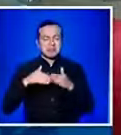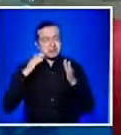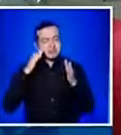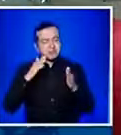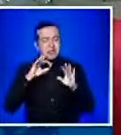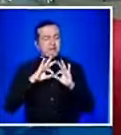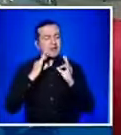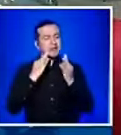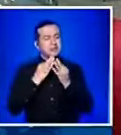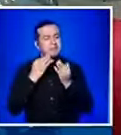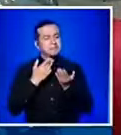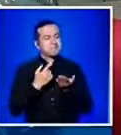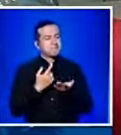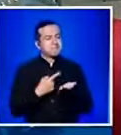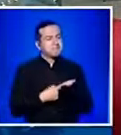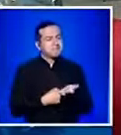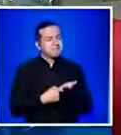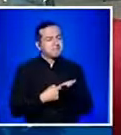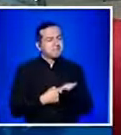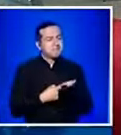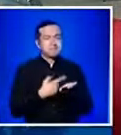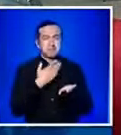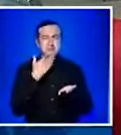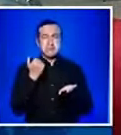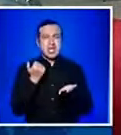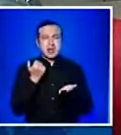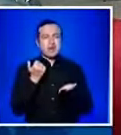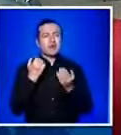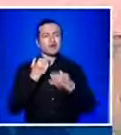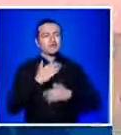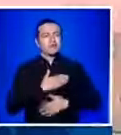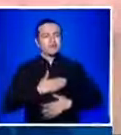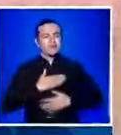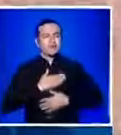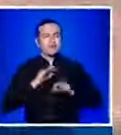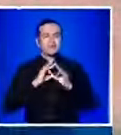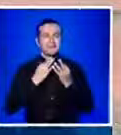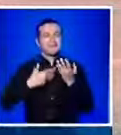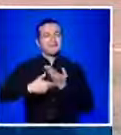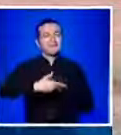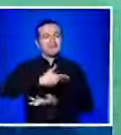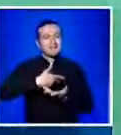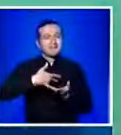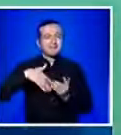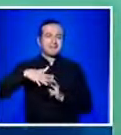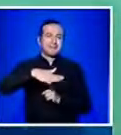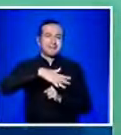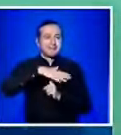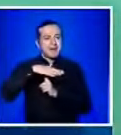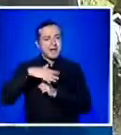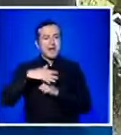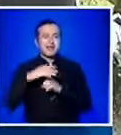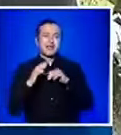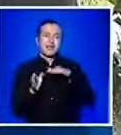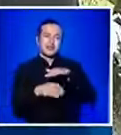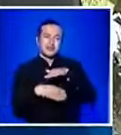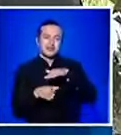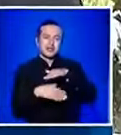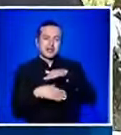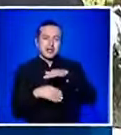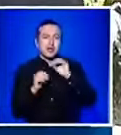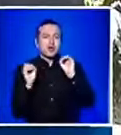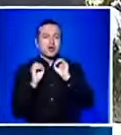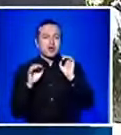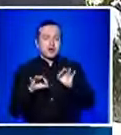han visto en este problema una oportunidad para disfrutar en conjunto, visitar parques, cocinar, incluso